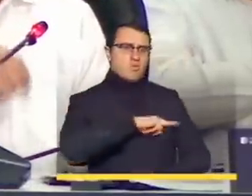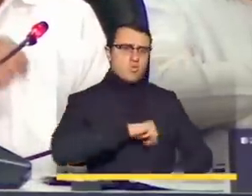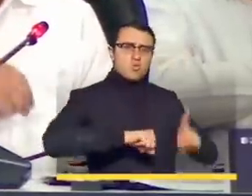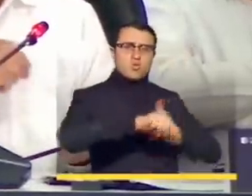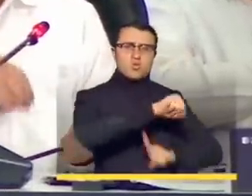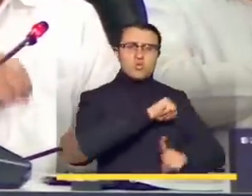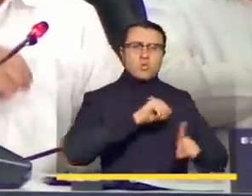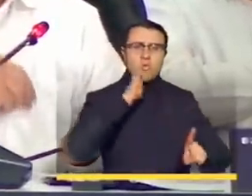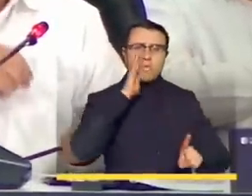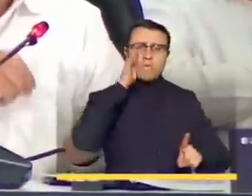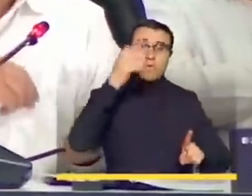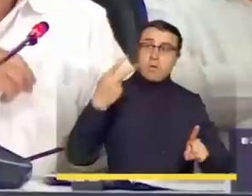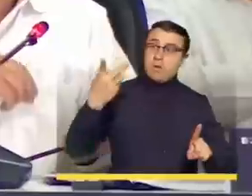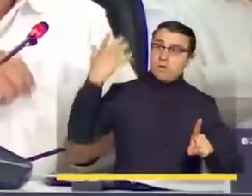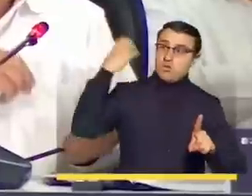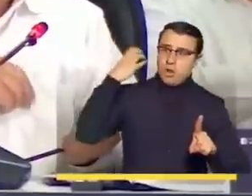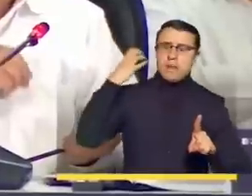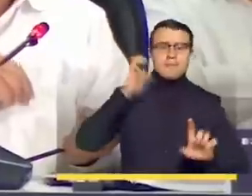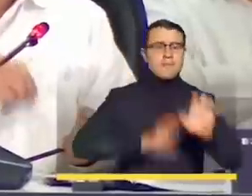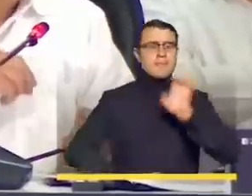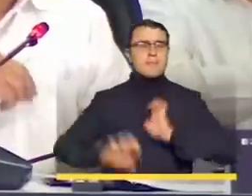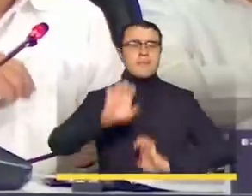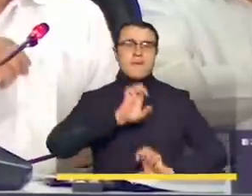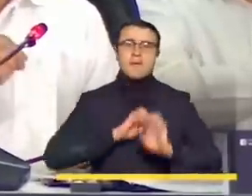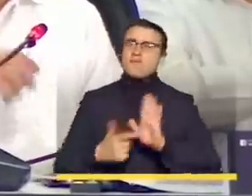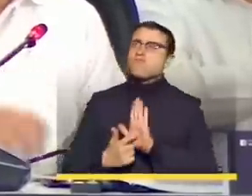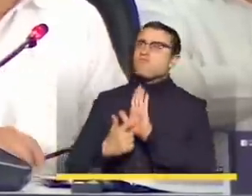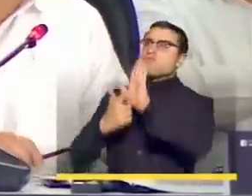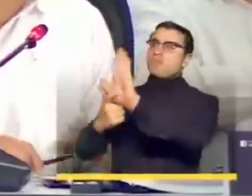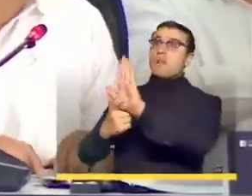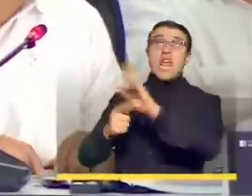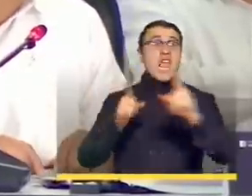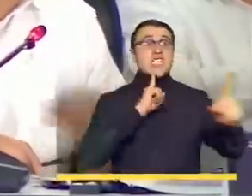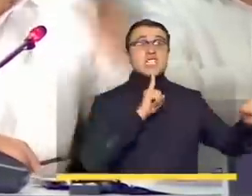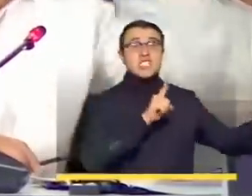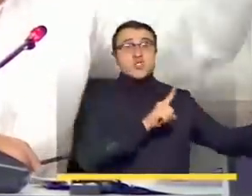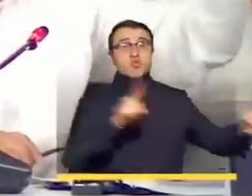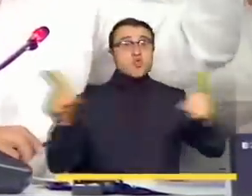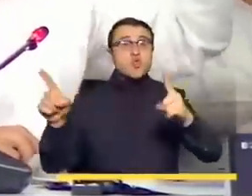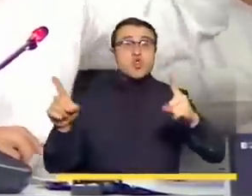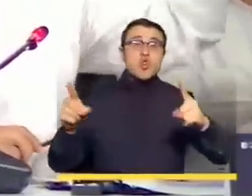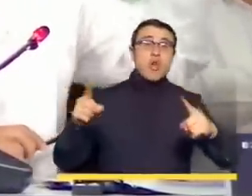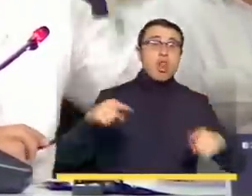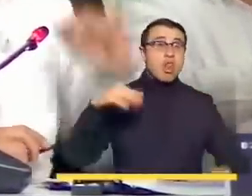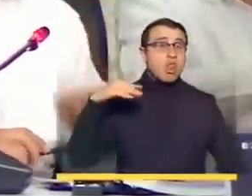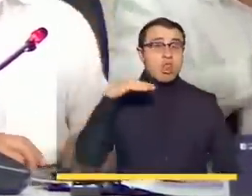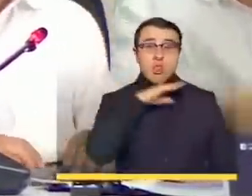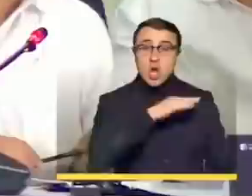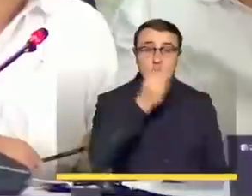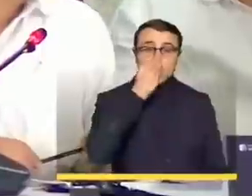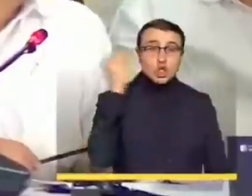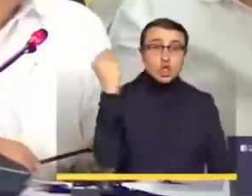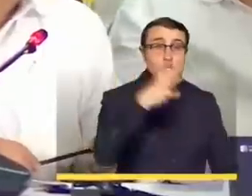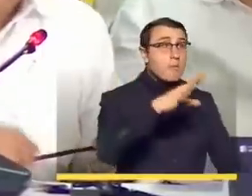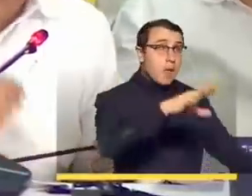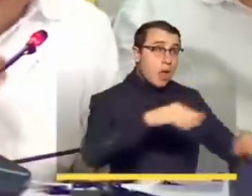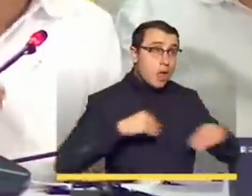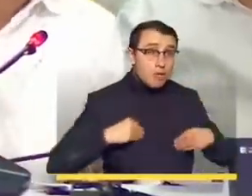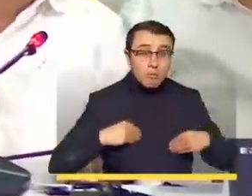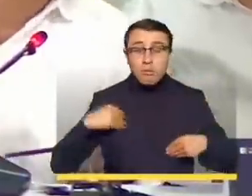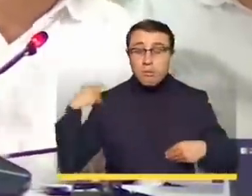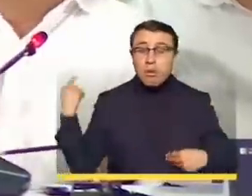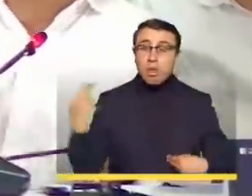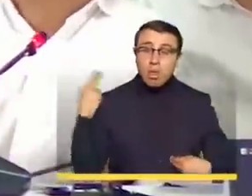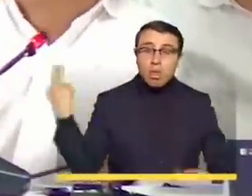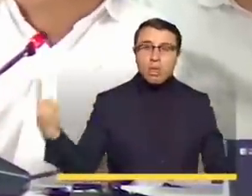nuestro futuro y nuestra historia, y dejar de repetir un discurso fallido que ya fracasó.